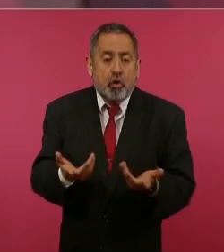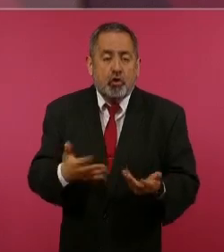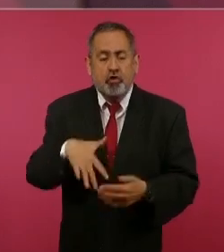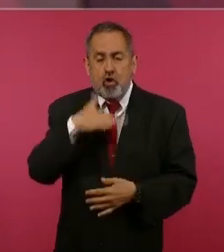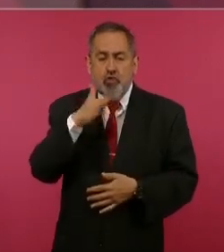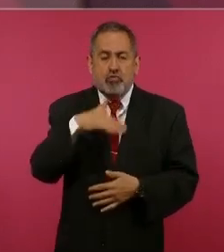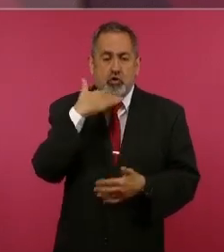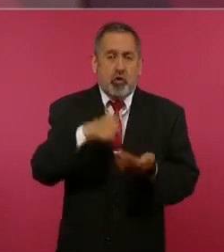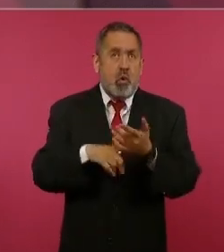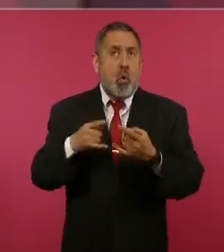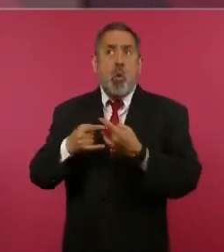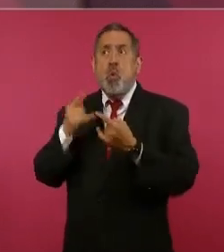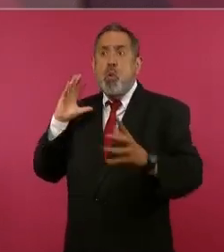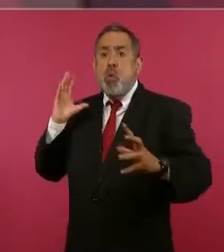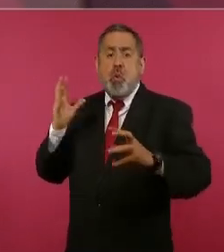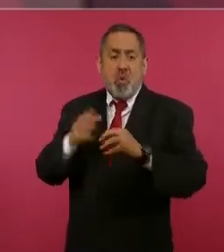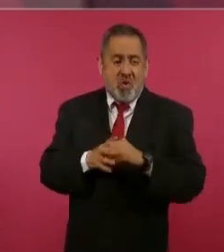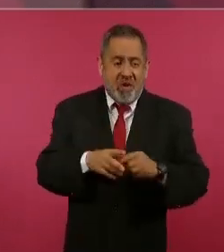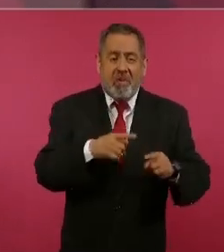en toda la historia.